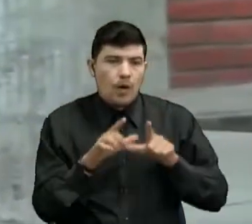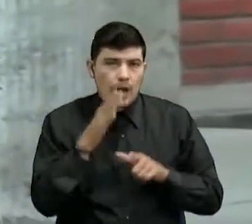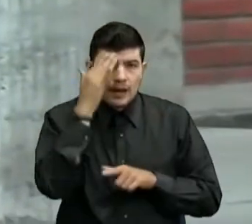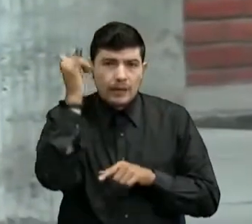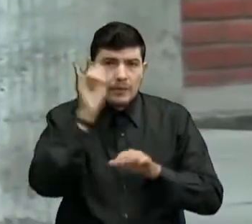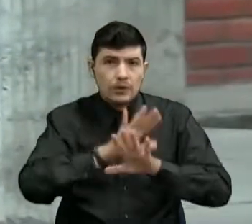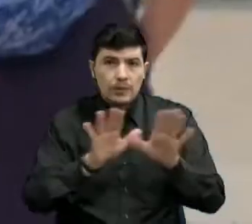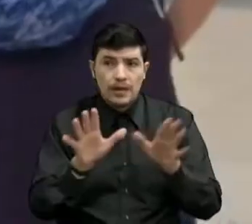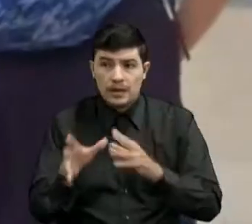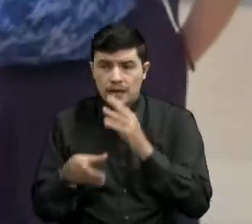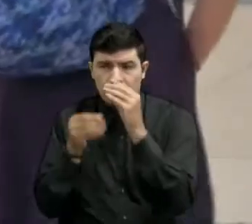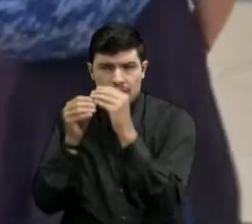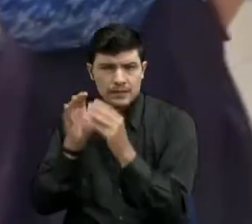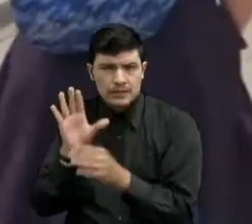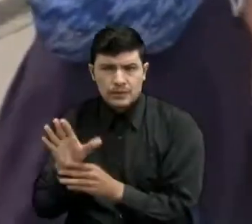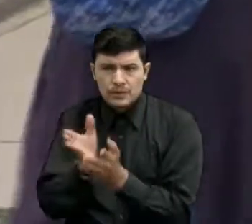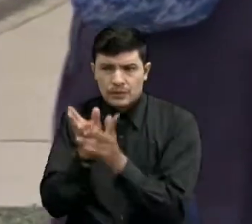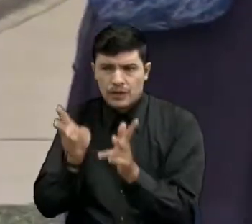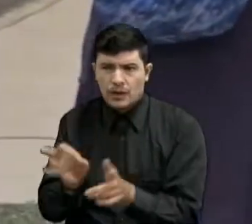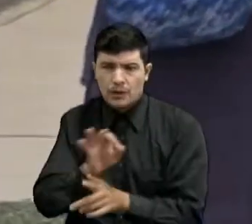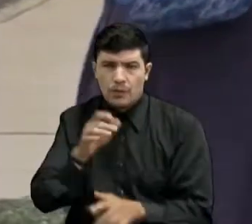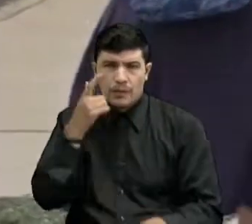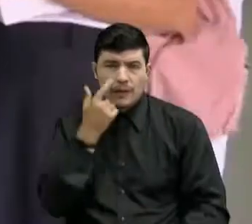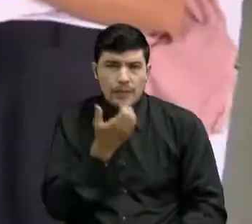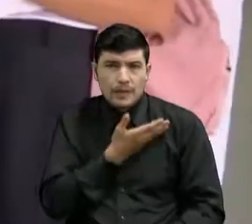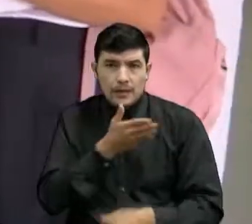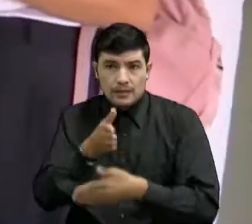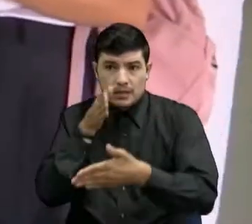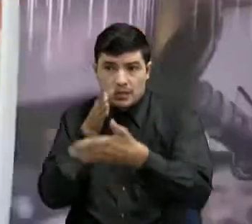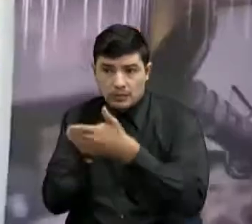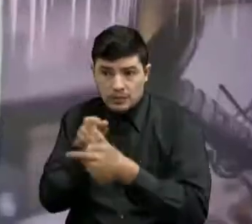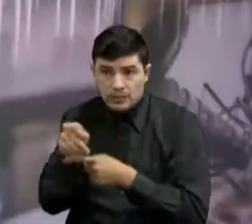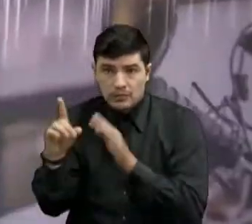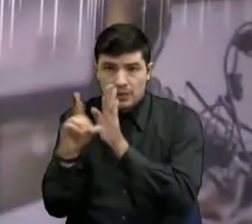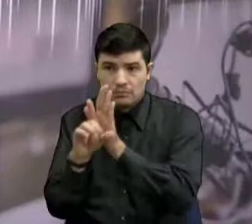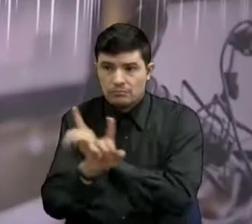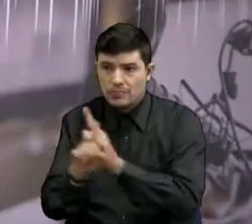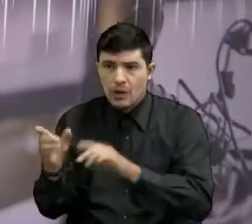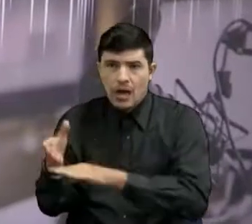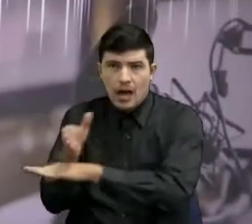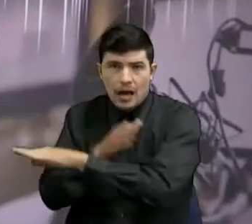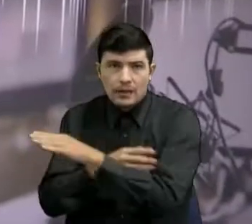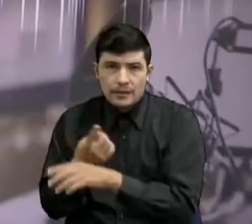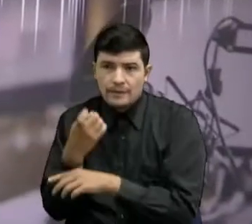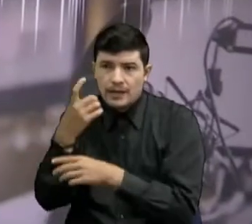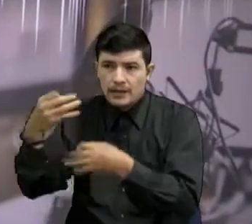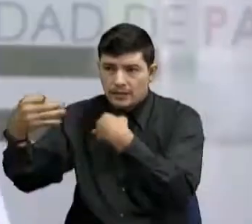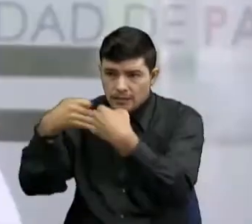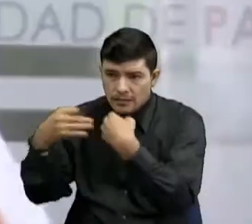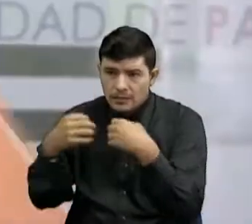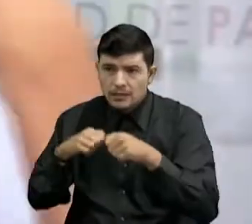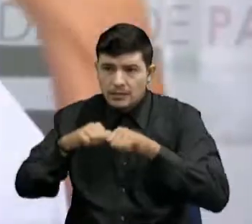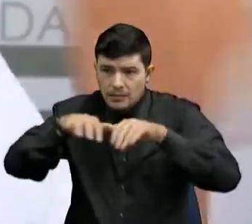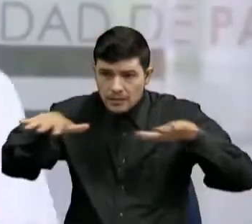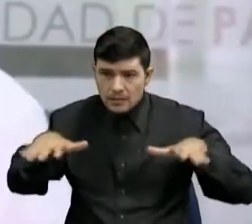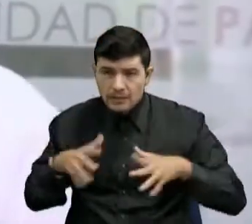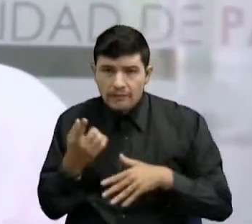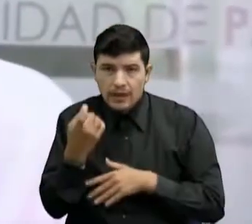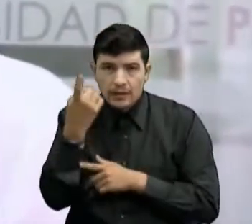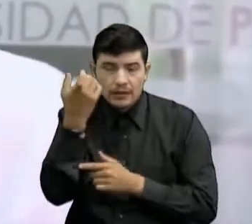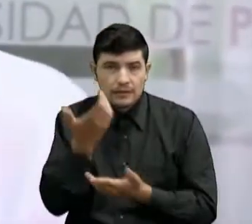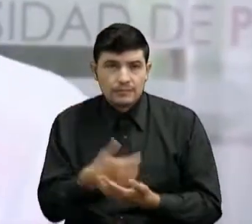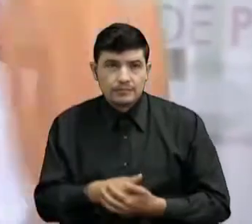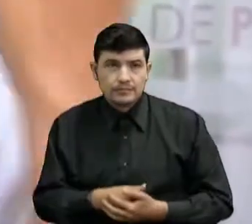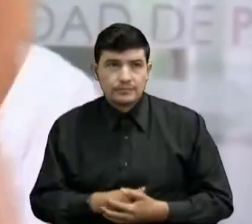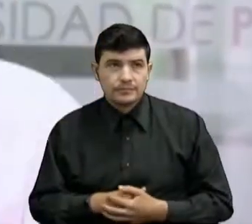académicos. Además, los estudiantes y padres de familia denuncian que la medida no fue socializada previamente. El traslado